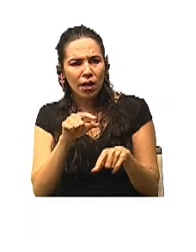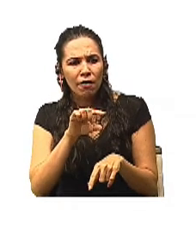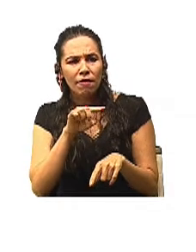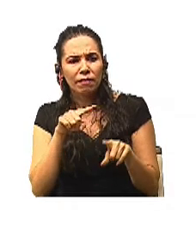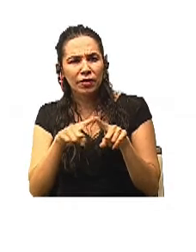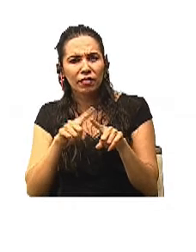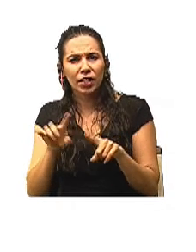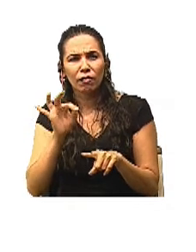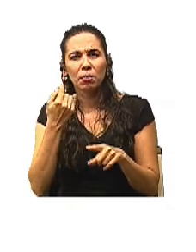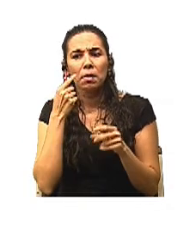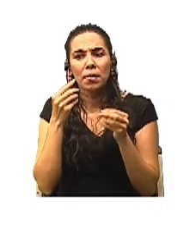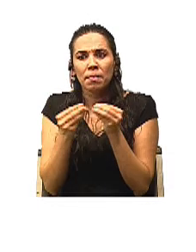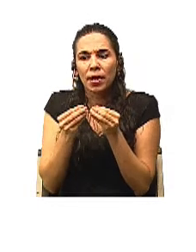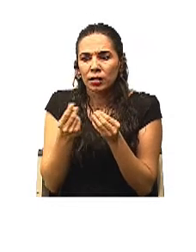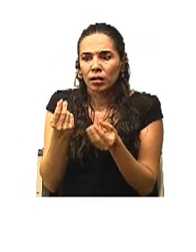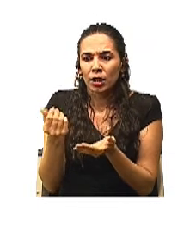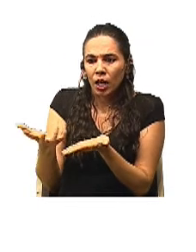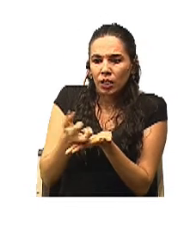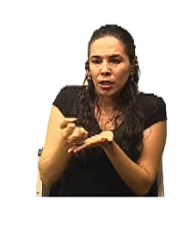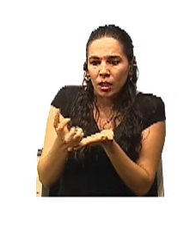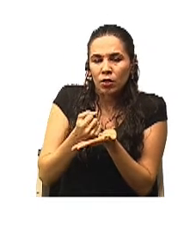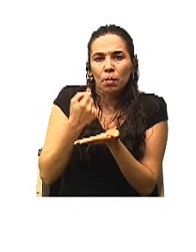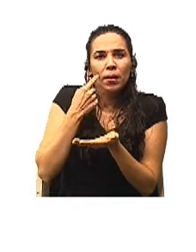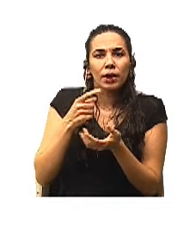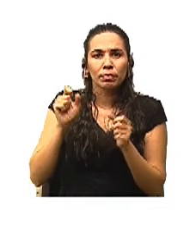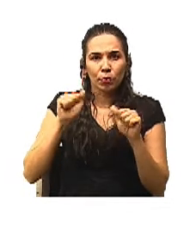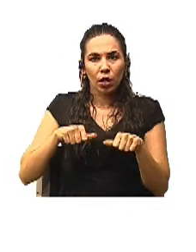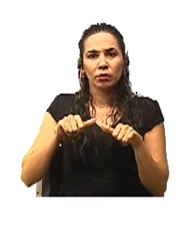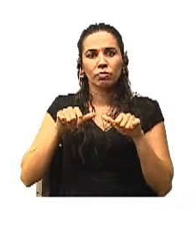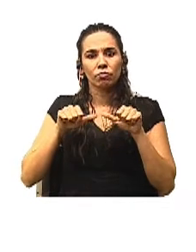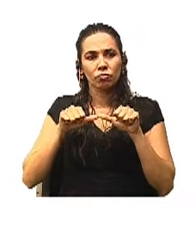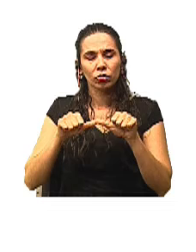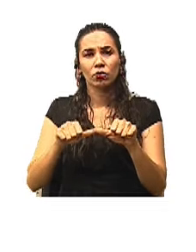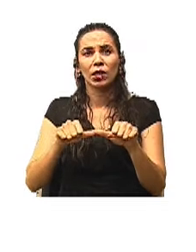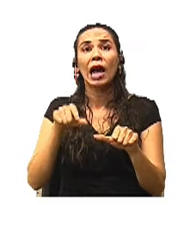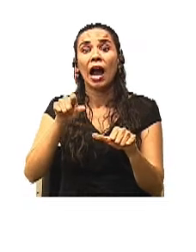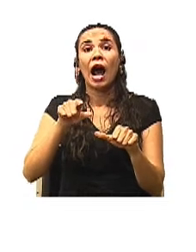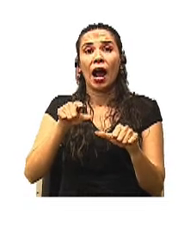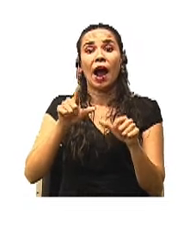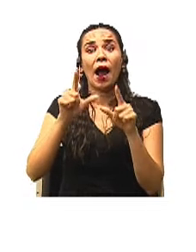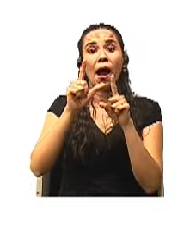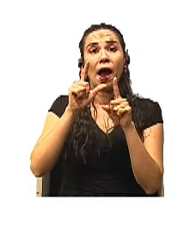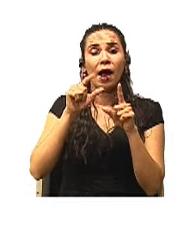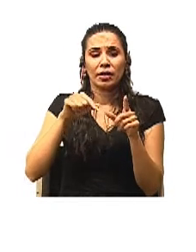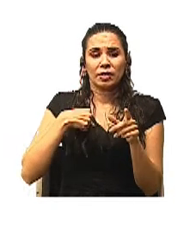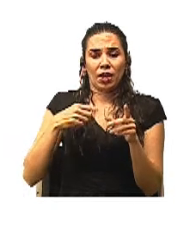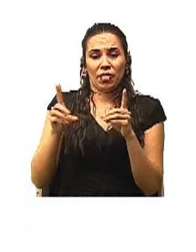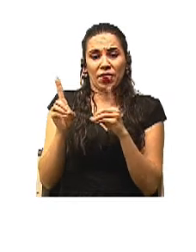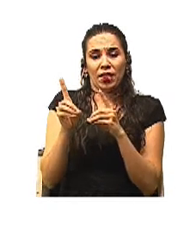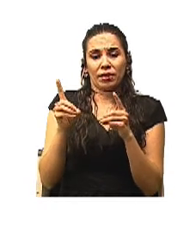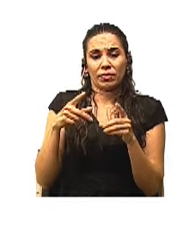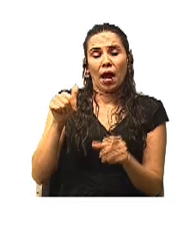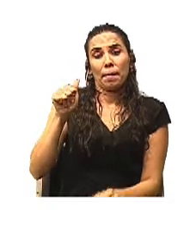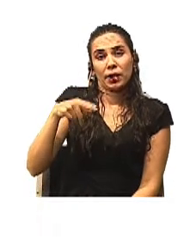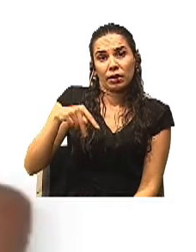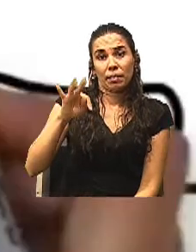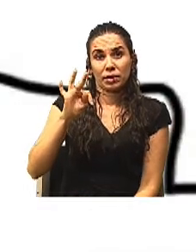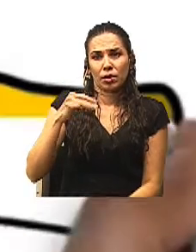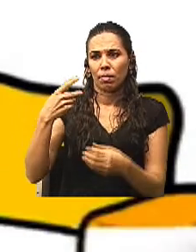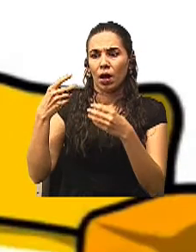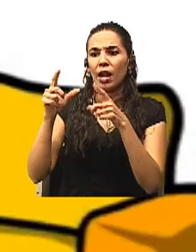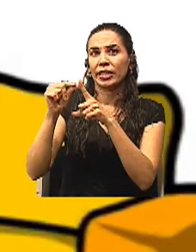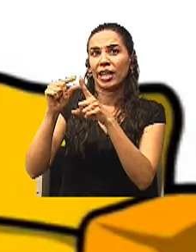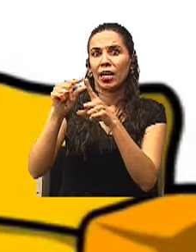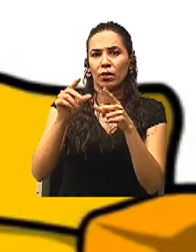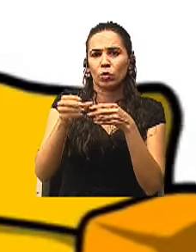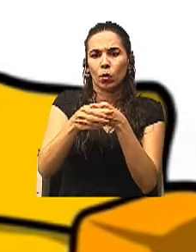más ingresos para su manutención y logran alquilar algunas habitaciones de su departamento a 3 hombres. Un día, mientras